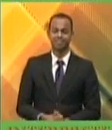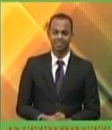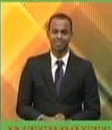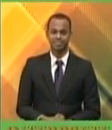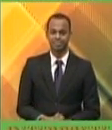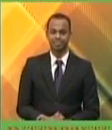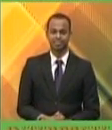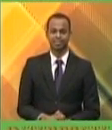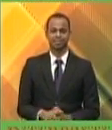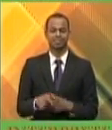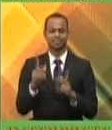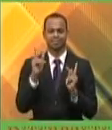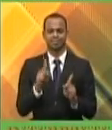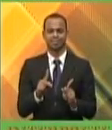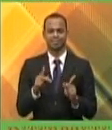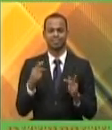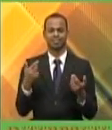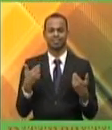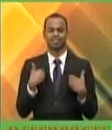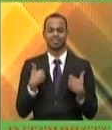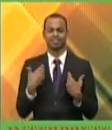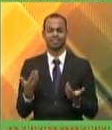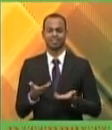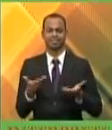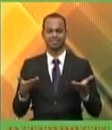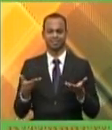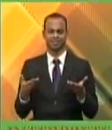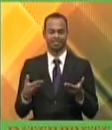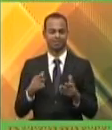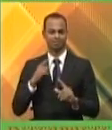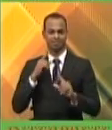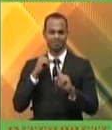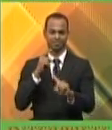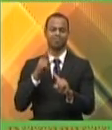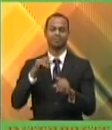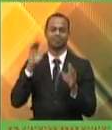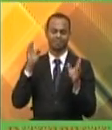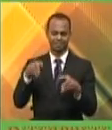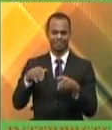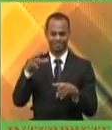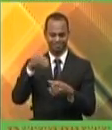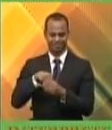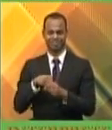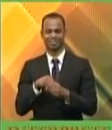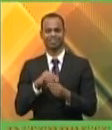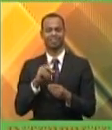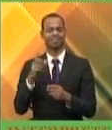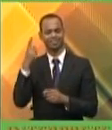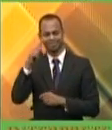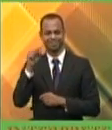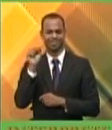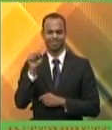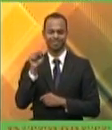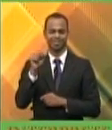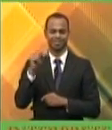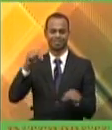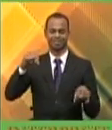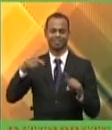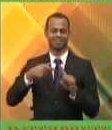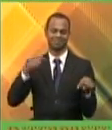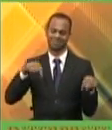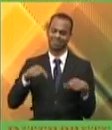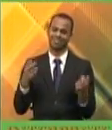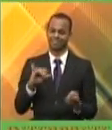personaje que tenemos aquí desde aquí nado para eso la zona que de este canal